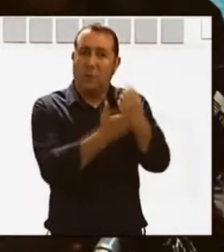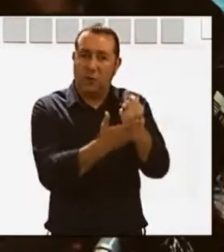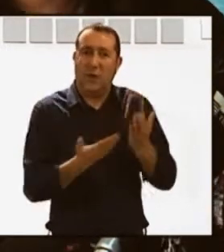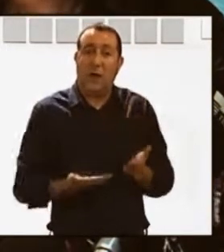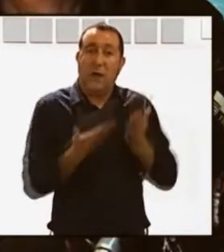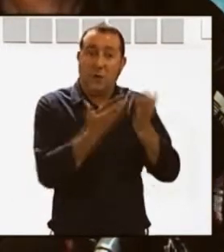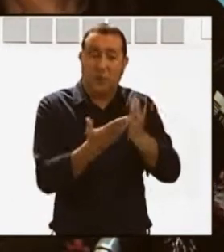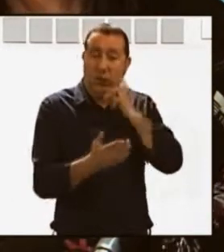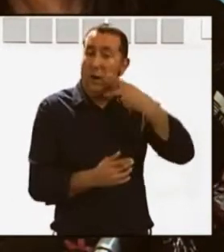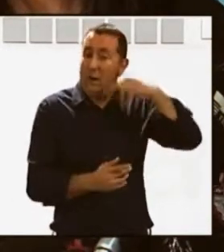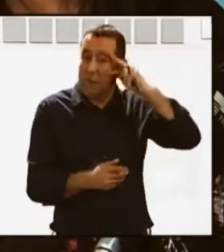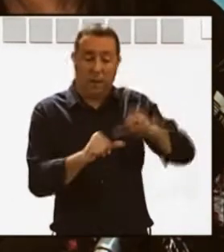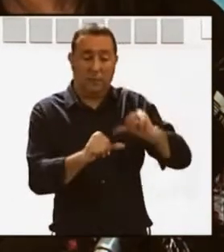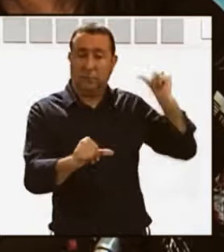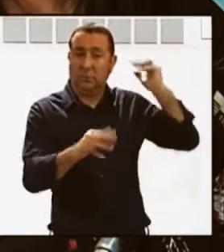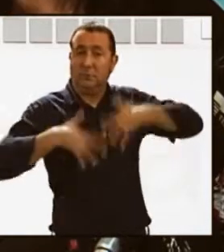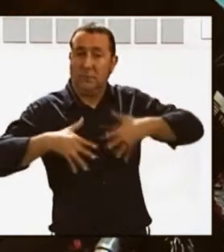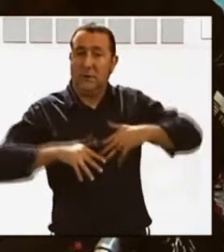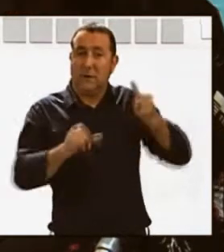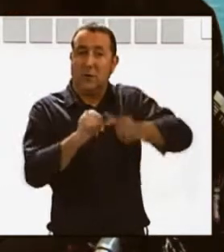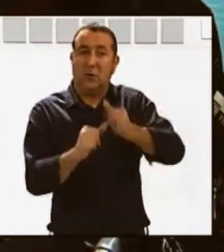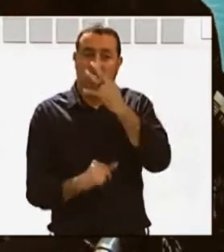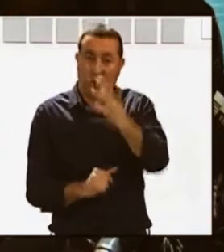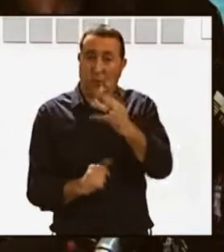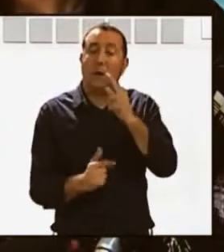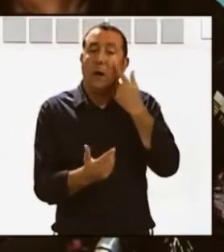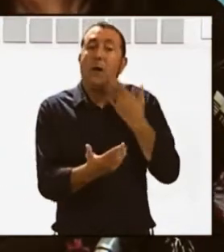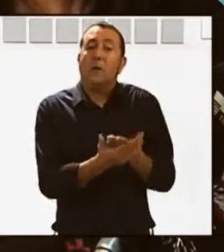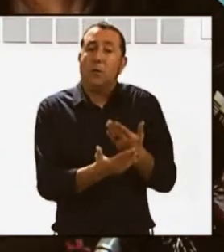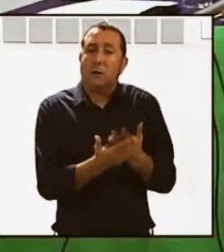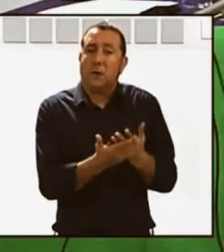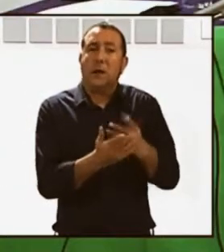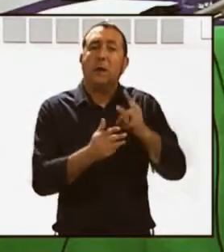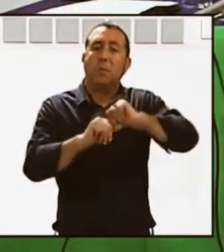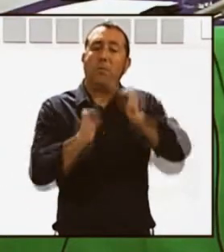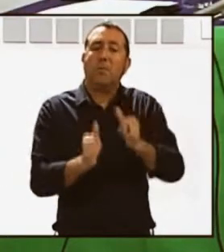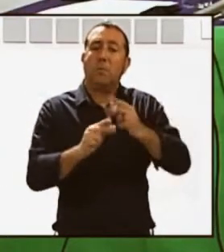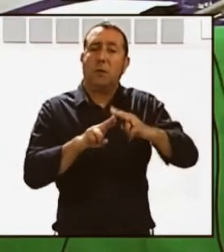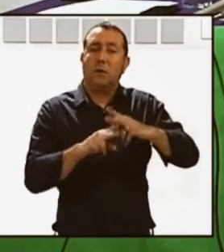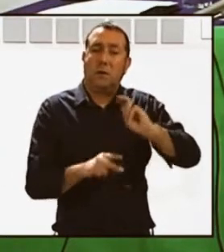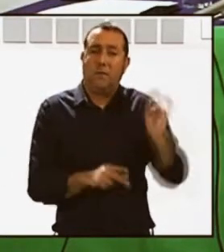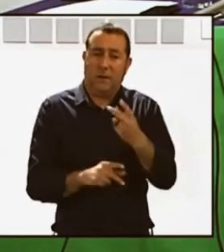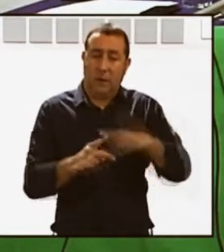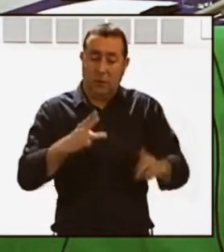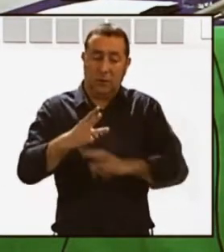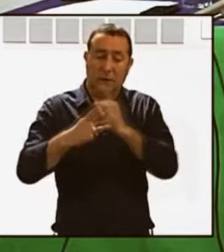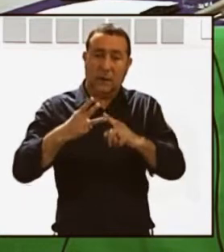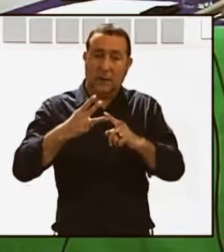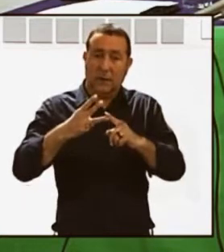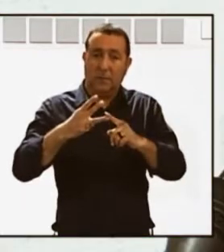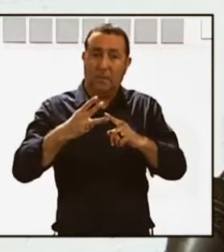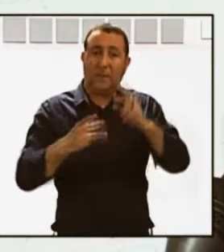y ayudaremos con la experiencia acumulada en estos 4 años, pero que realmente demuestre que hay otra forma de hacer política. Como número 3 en la lista era el